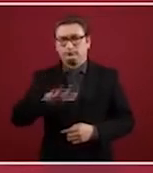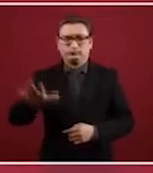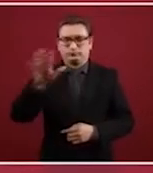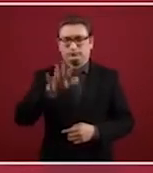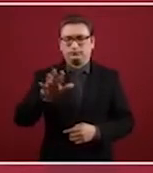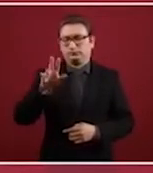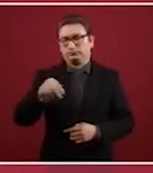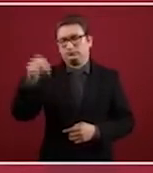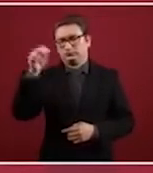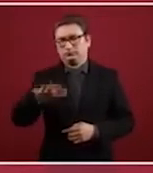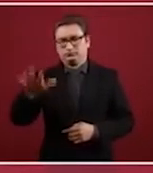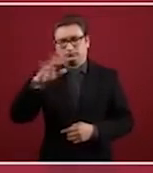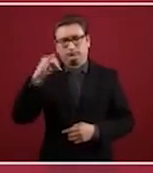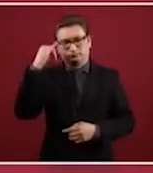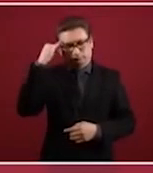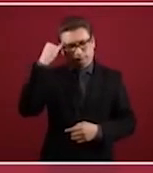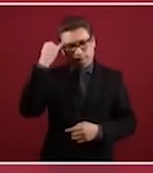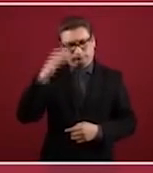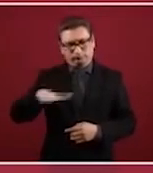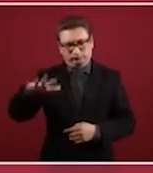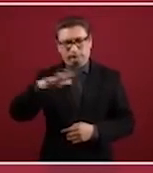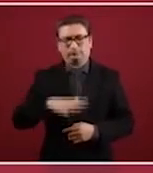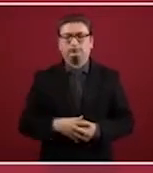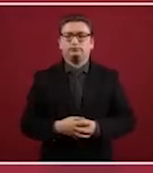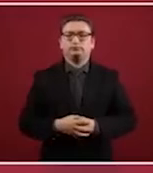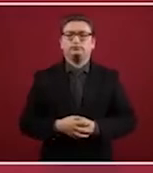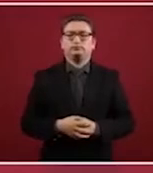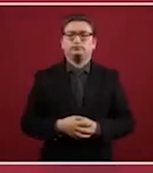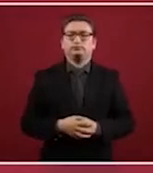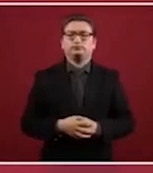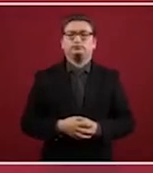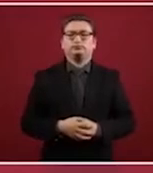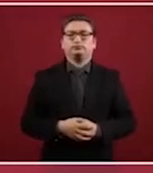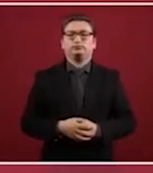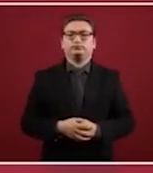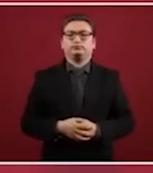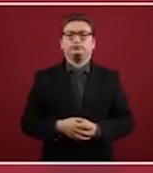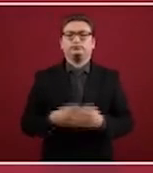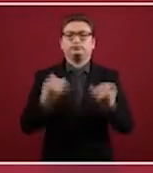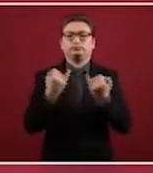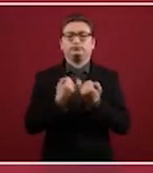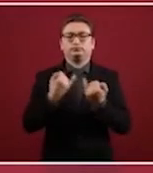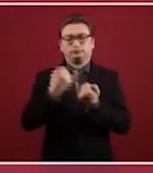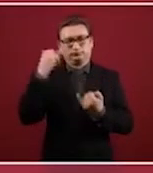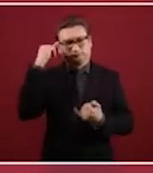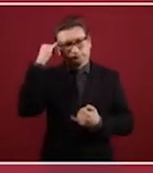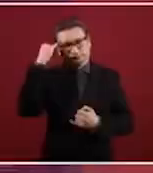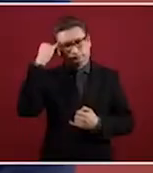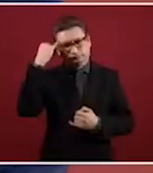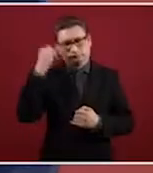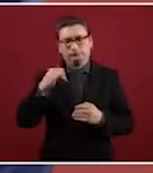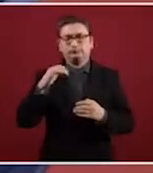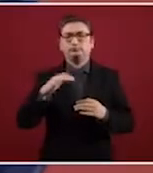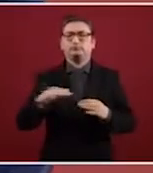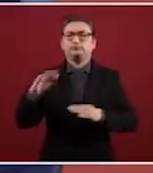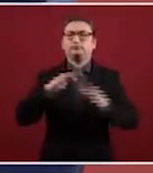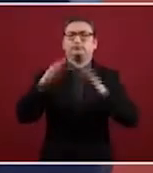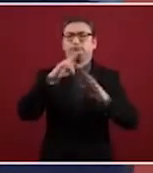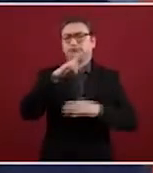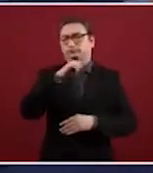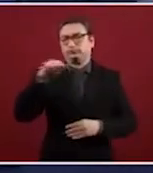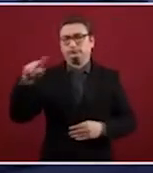de Jalisco, y vamos a la zona indígena, vamos a la sierra de